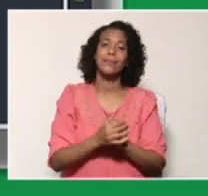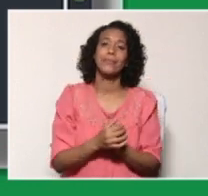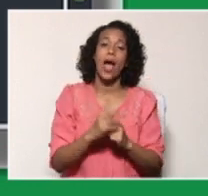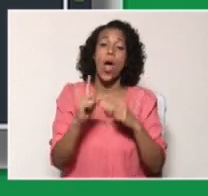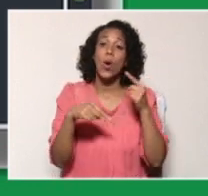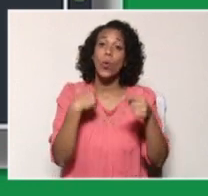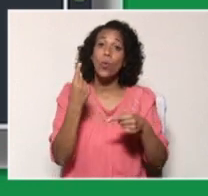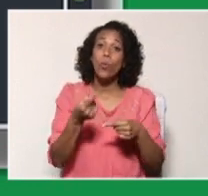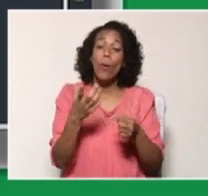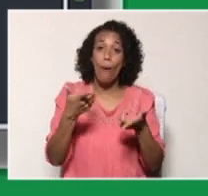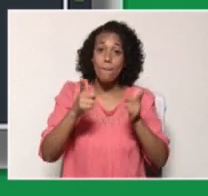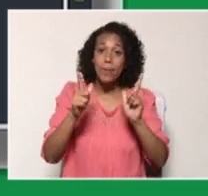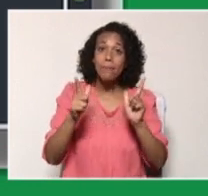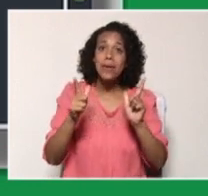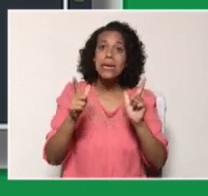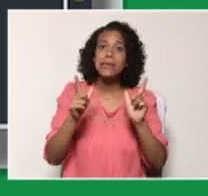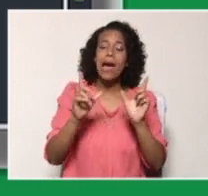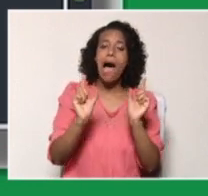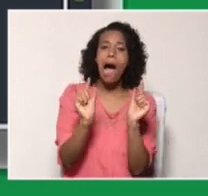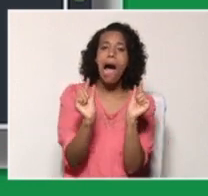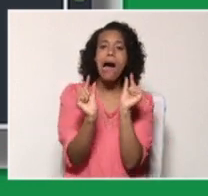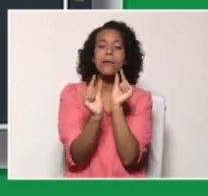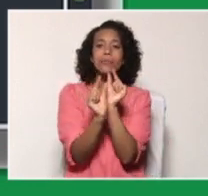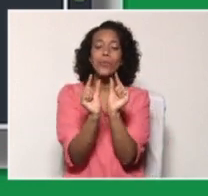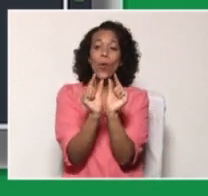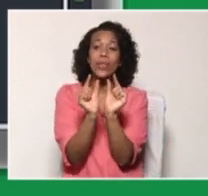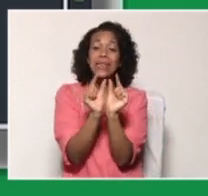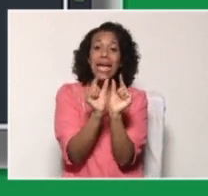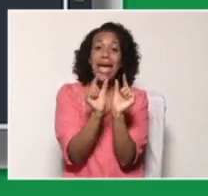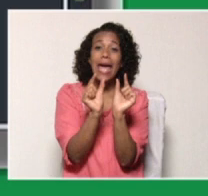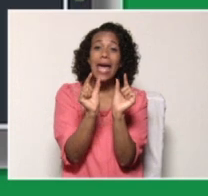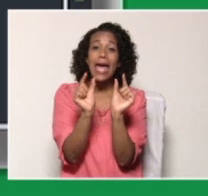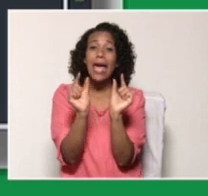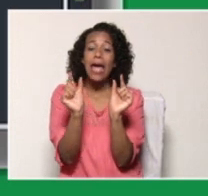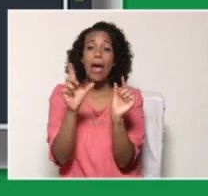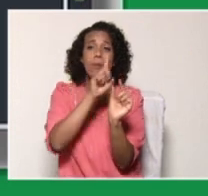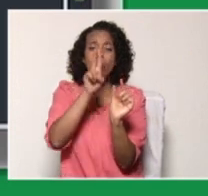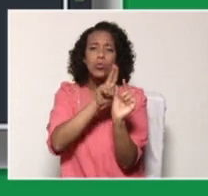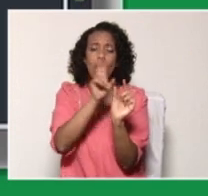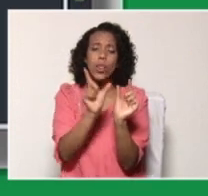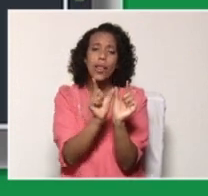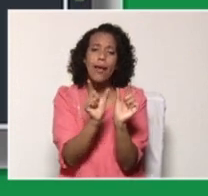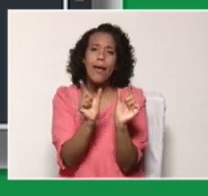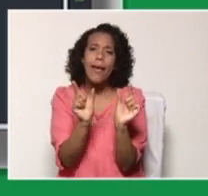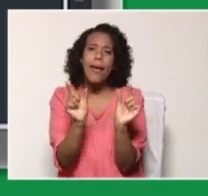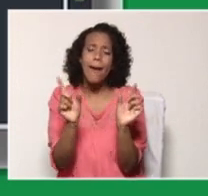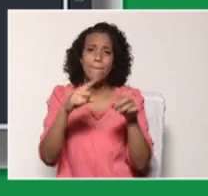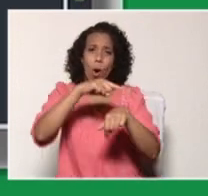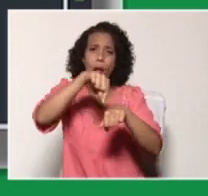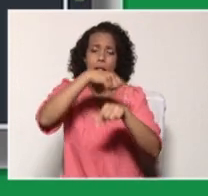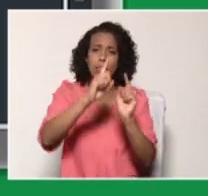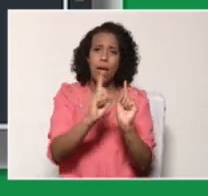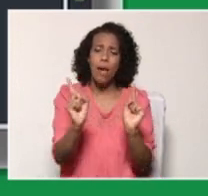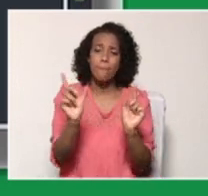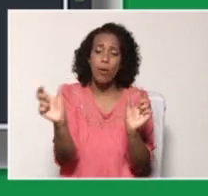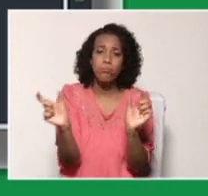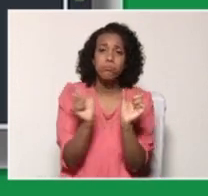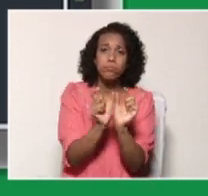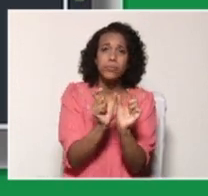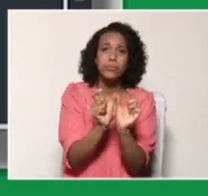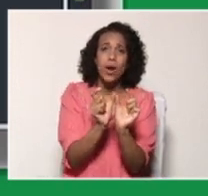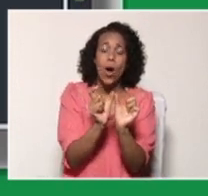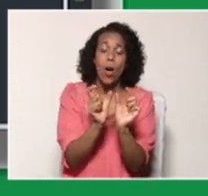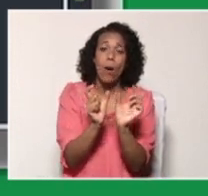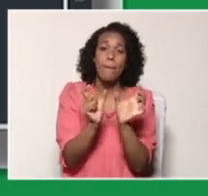como vemos también nos permite redimensionarla para darle el tiempo que queremos darle. La superponemos con la